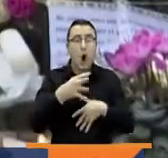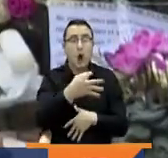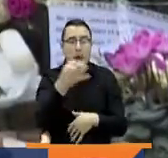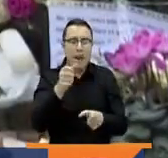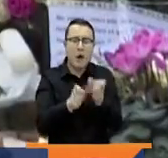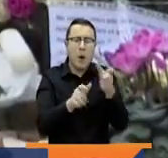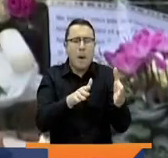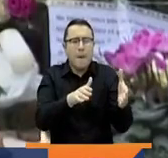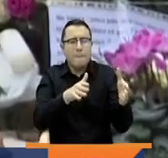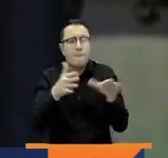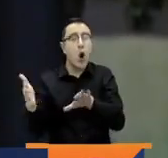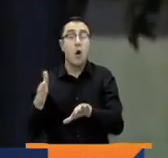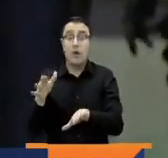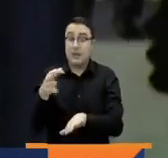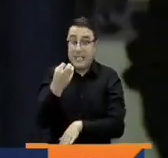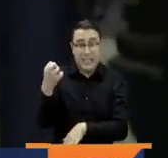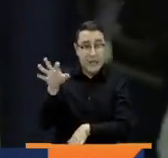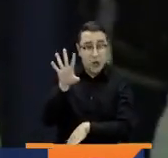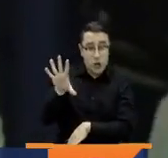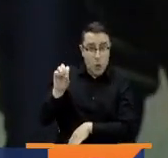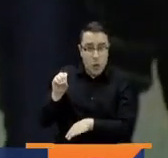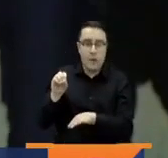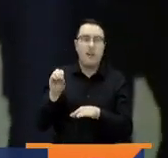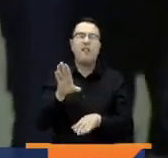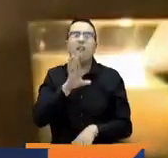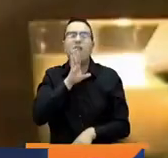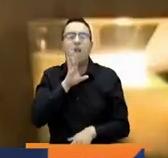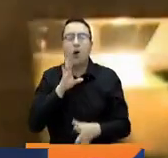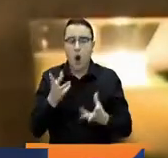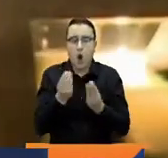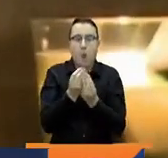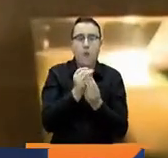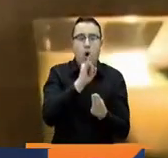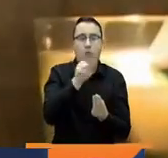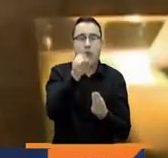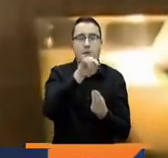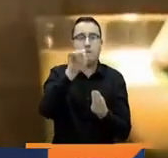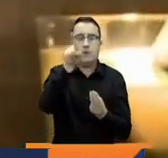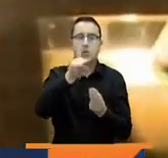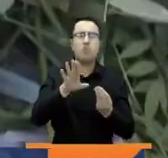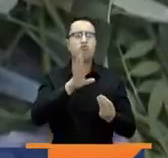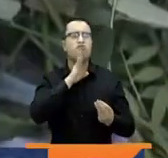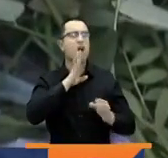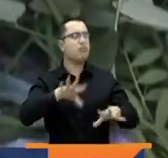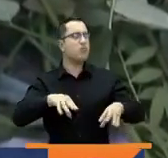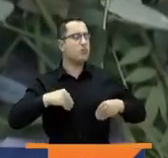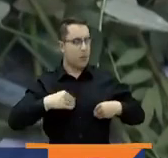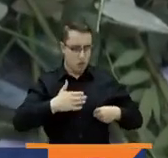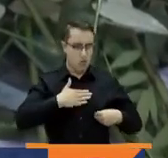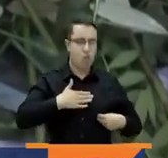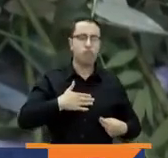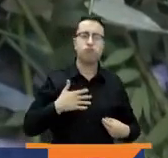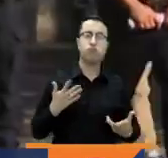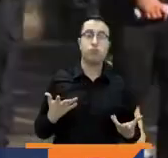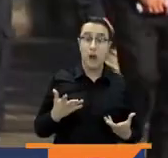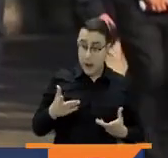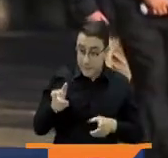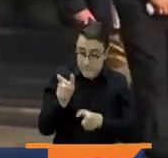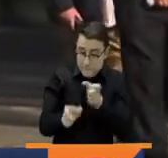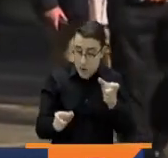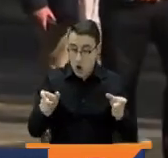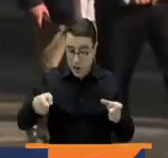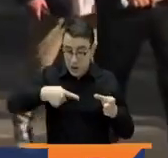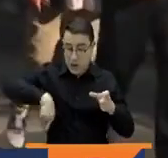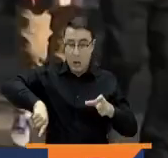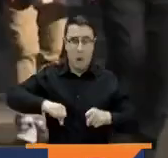ese día, por cuenta del ataque reivindicado por el autodenominado Estado Islámico y de cuyos perpetradores solo sobrevivió uno.